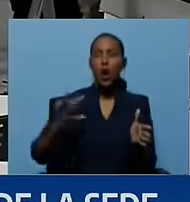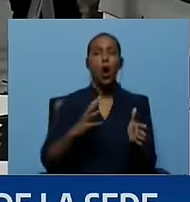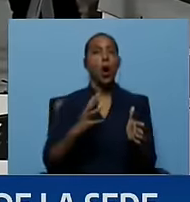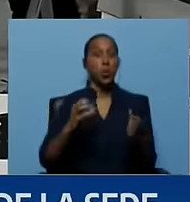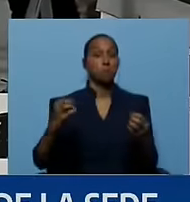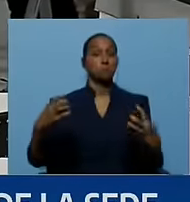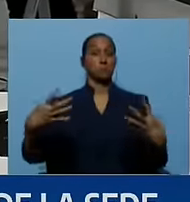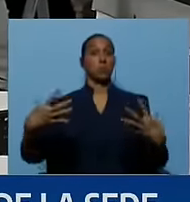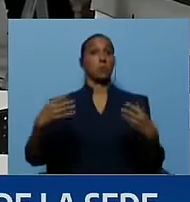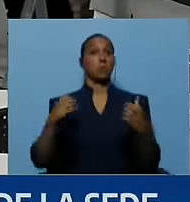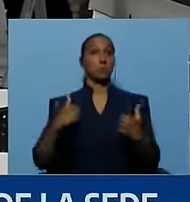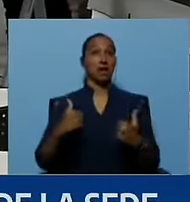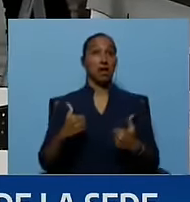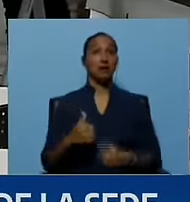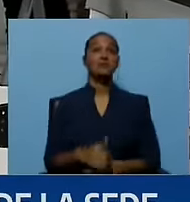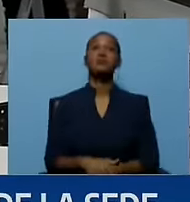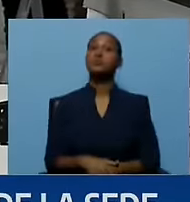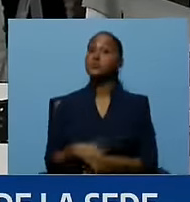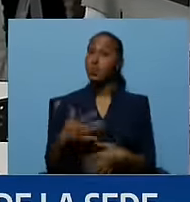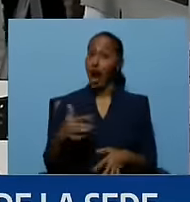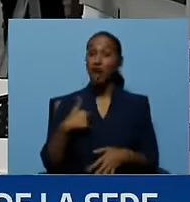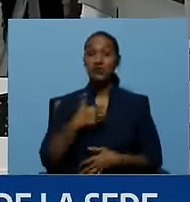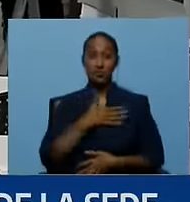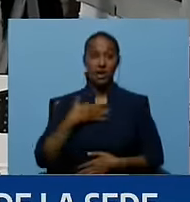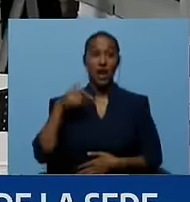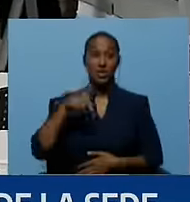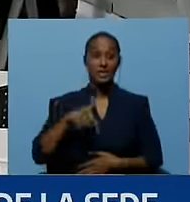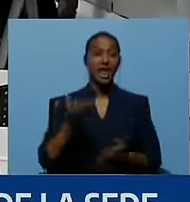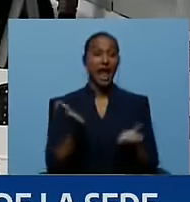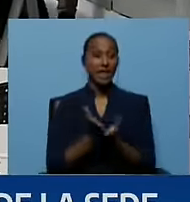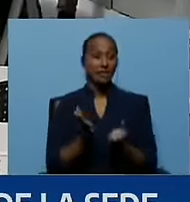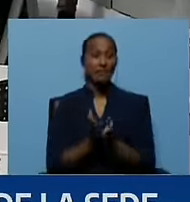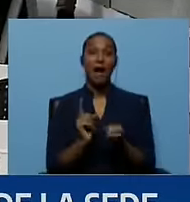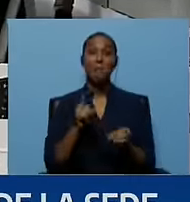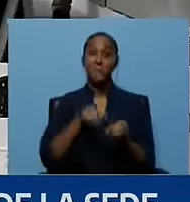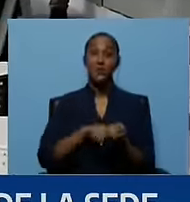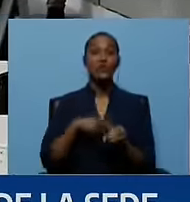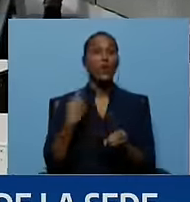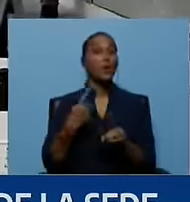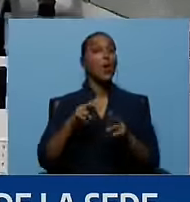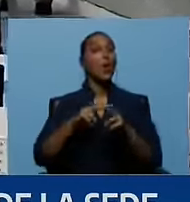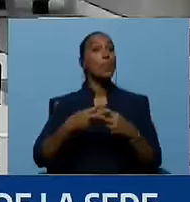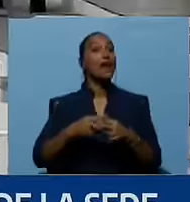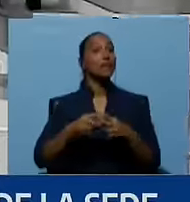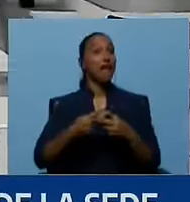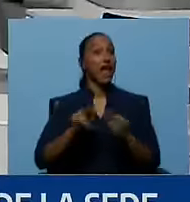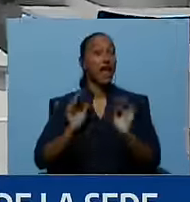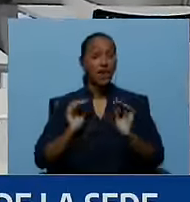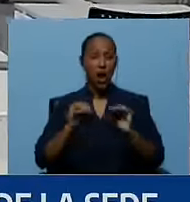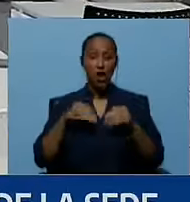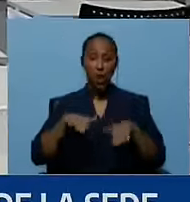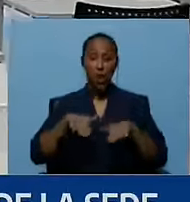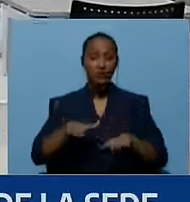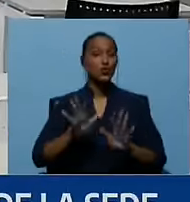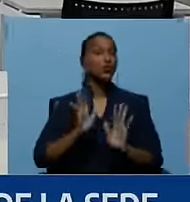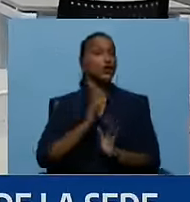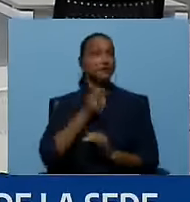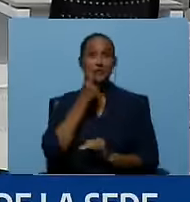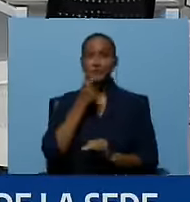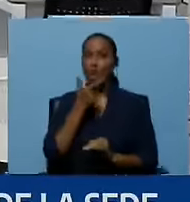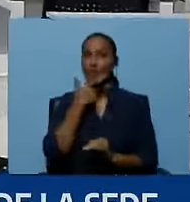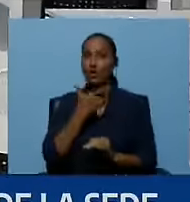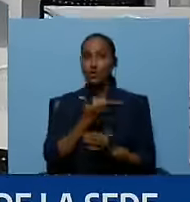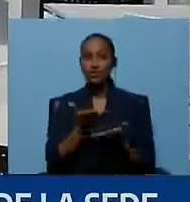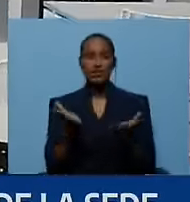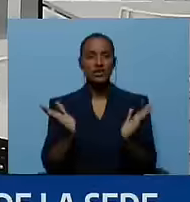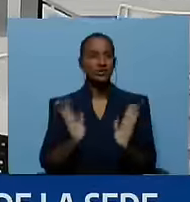¿oíste, Celita? Yo tengo que estudiar aquí, aunque sea un taller de costura, por la belleza de esto. Seguimos adelante.